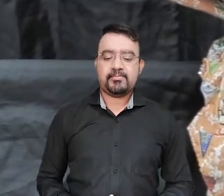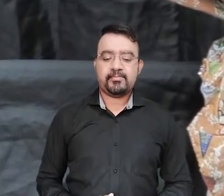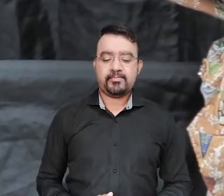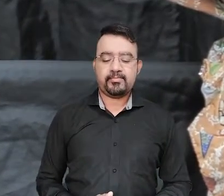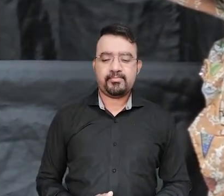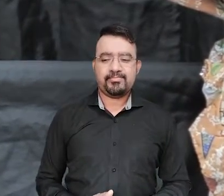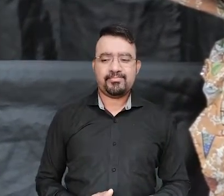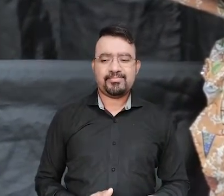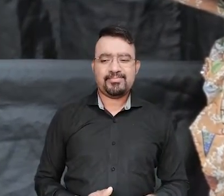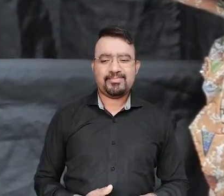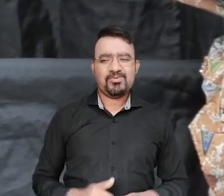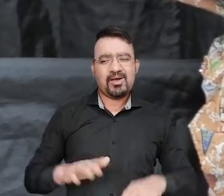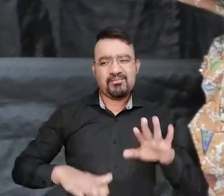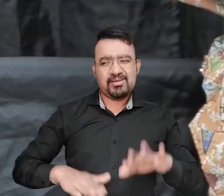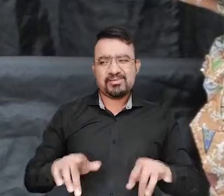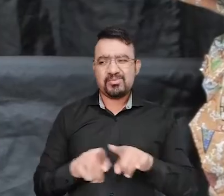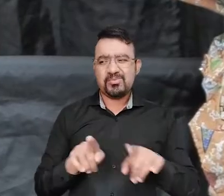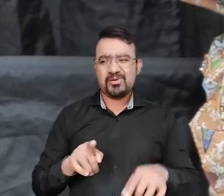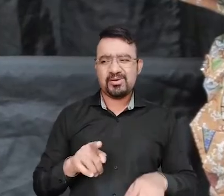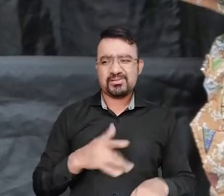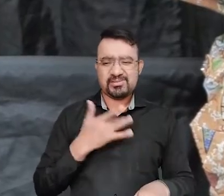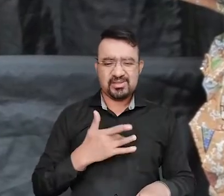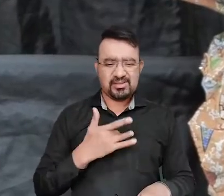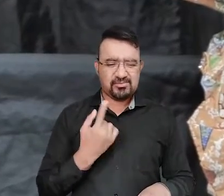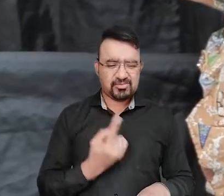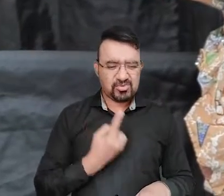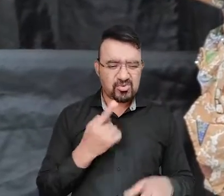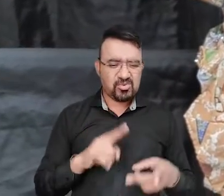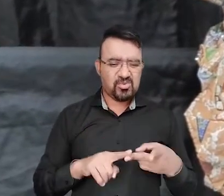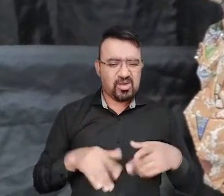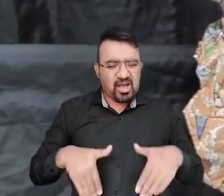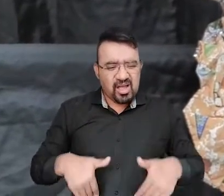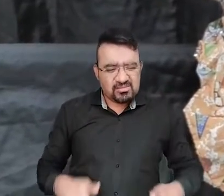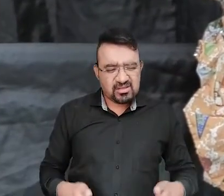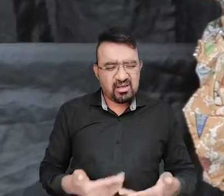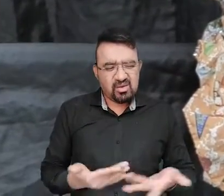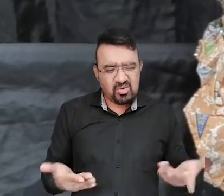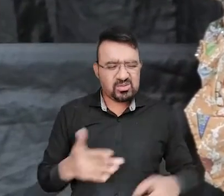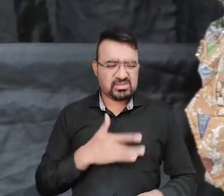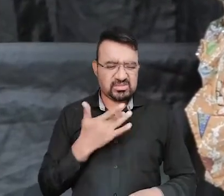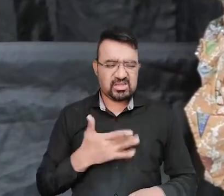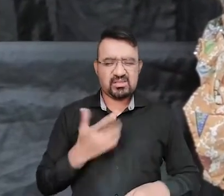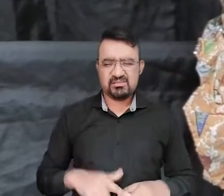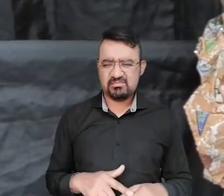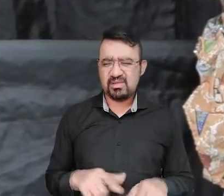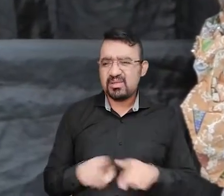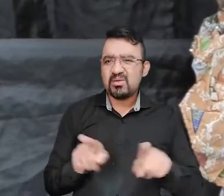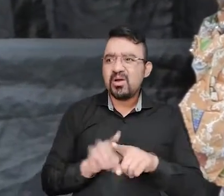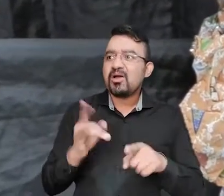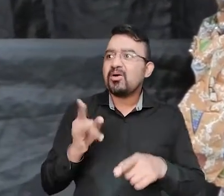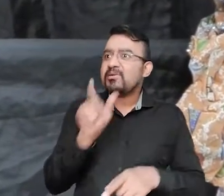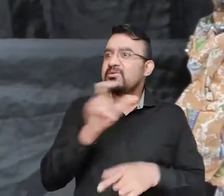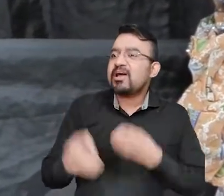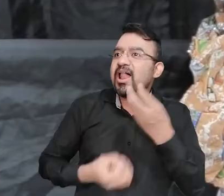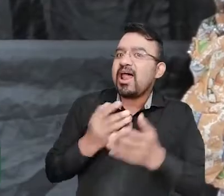A veces me siento solo y muy cansado. Siento que no puedo contarle a nadie cómo me siento.